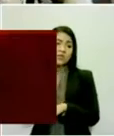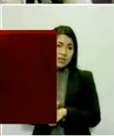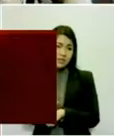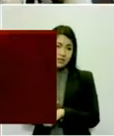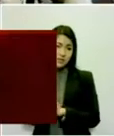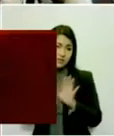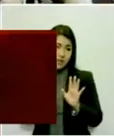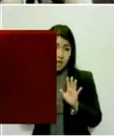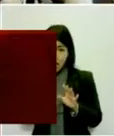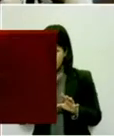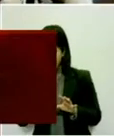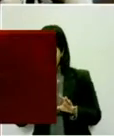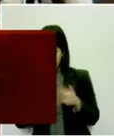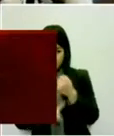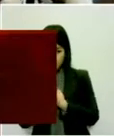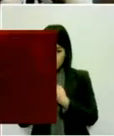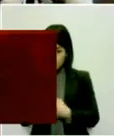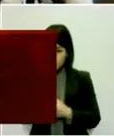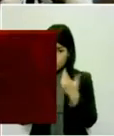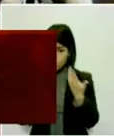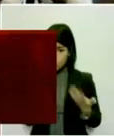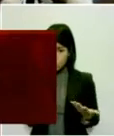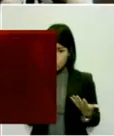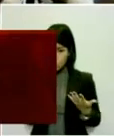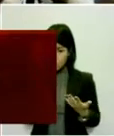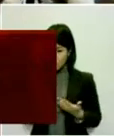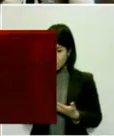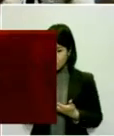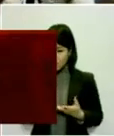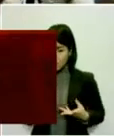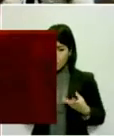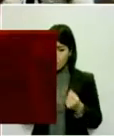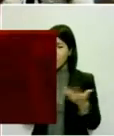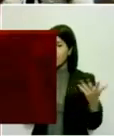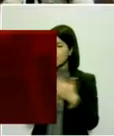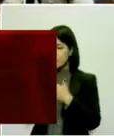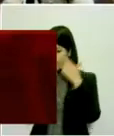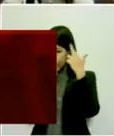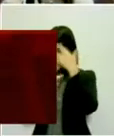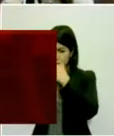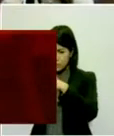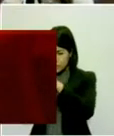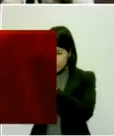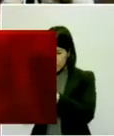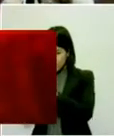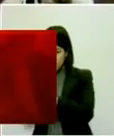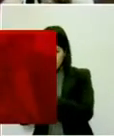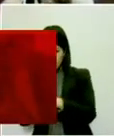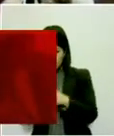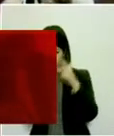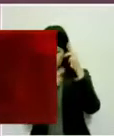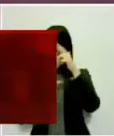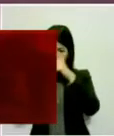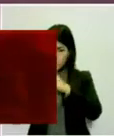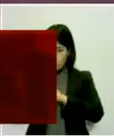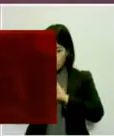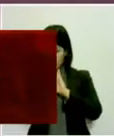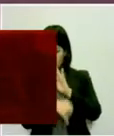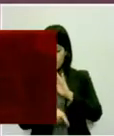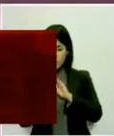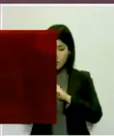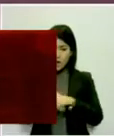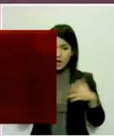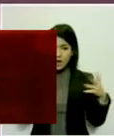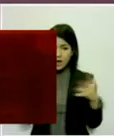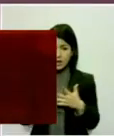días. ¿Han encontrado irregularidades en el manejo de los recursos? Eso se está haciendo una supervisión y se está haciendo una